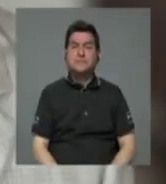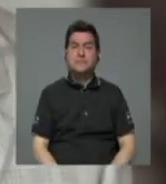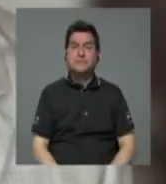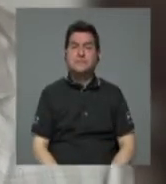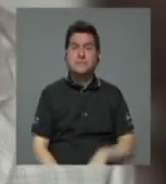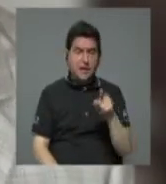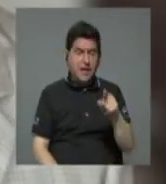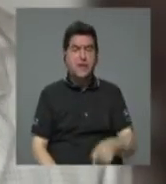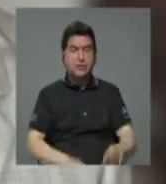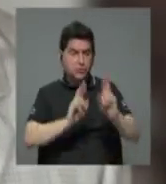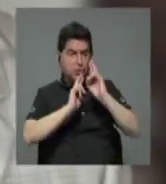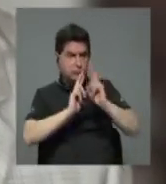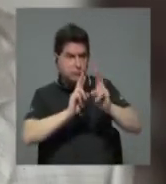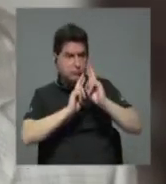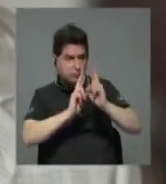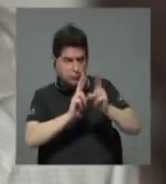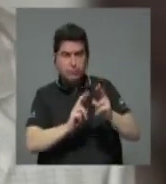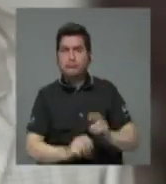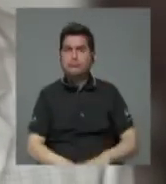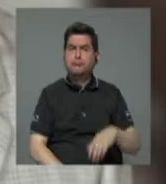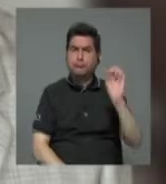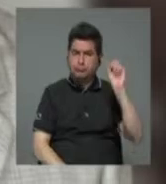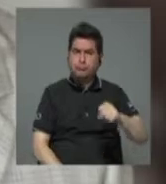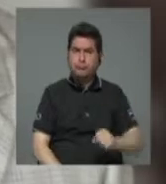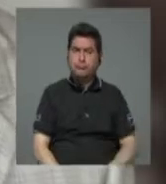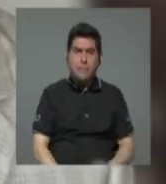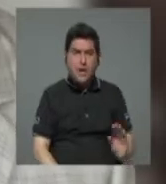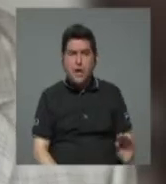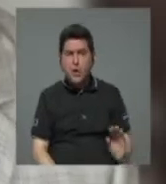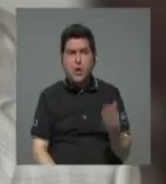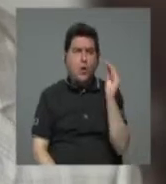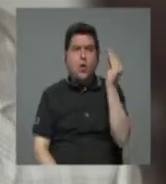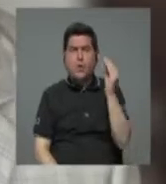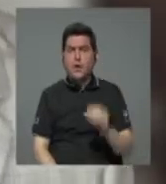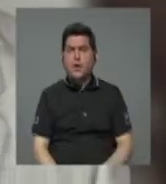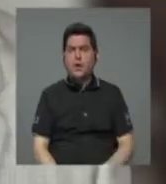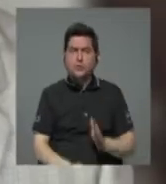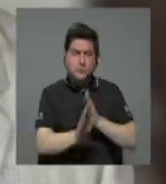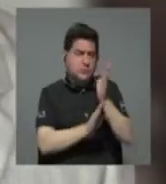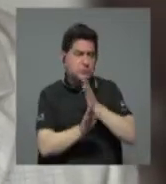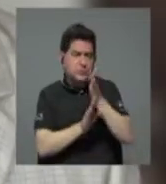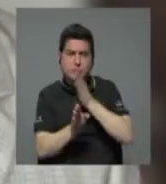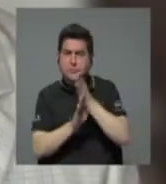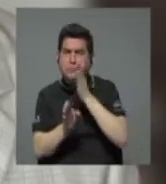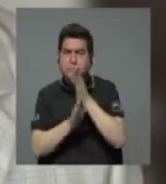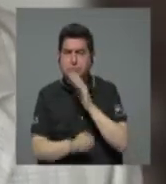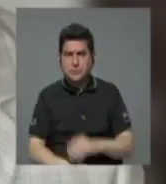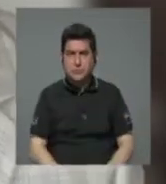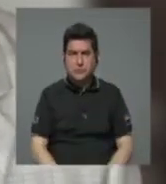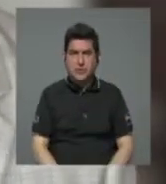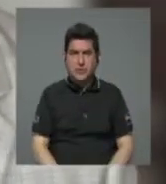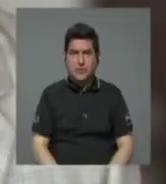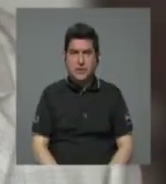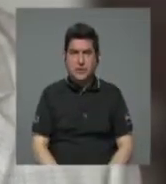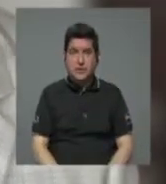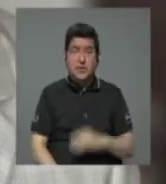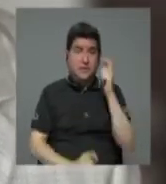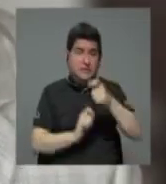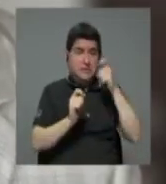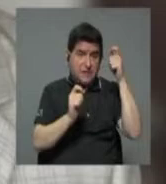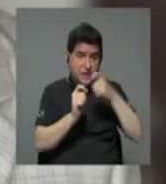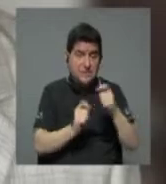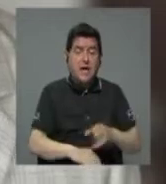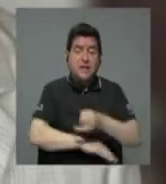venido respondiendo precisamente la juventud en buscar estas carreras que están en el lado precisamente